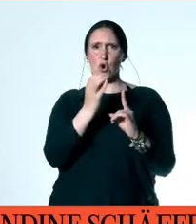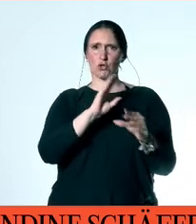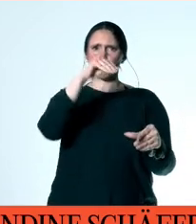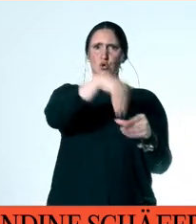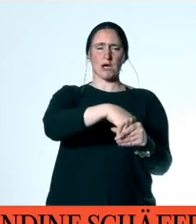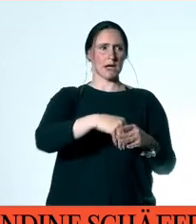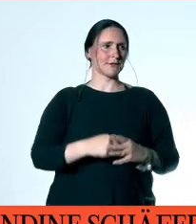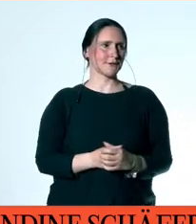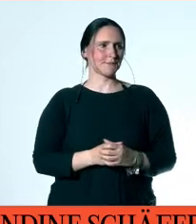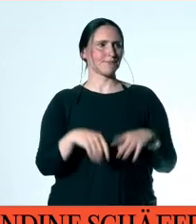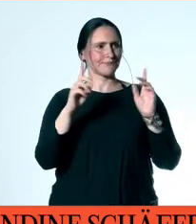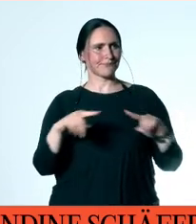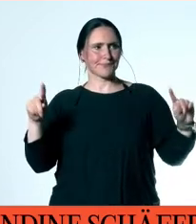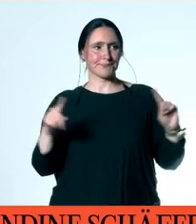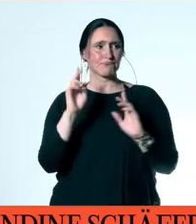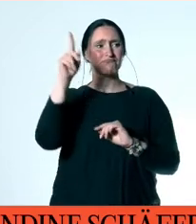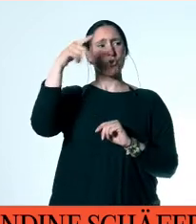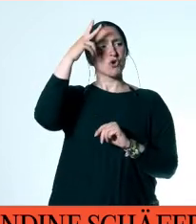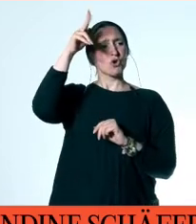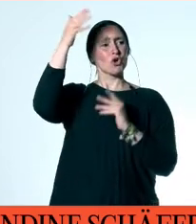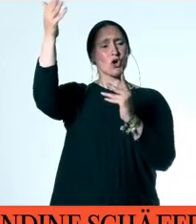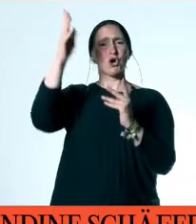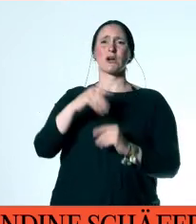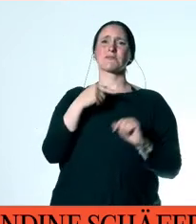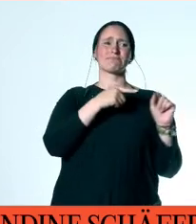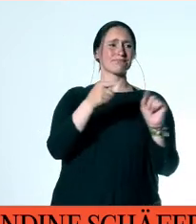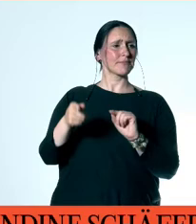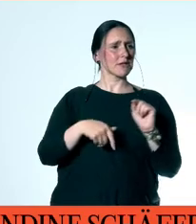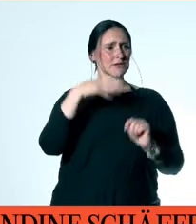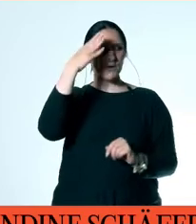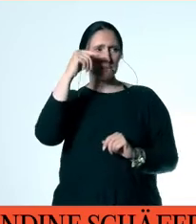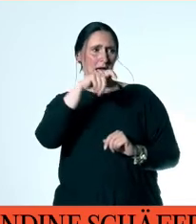ay, Dios, no permitas que el hombre